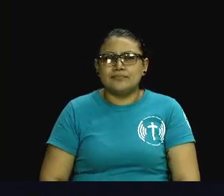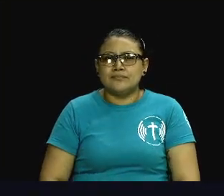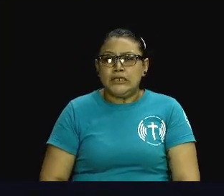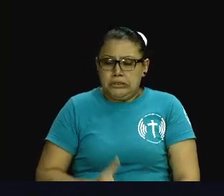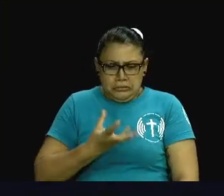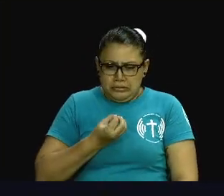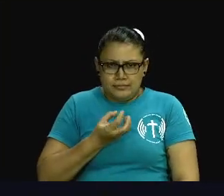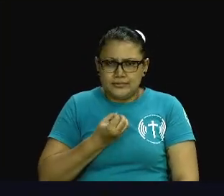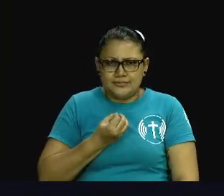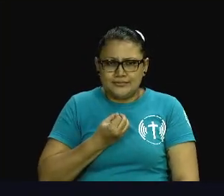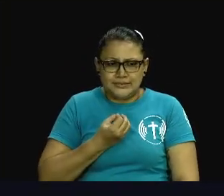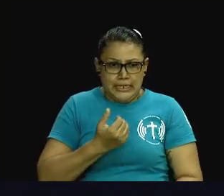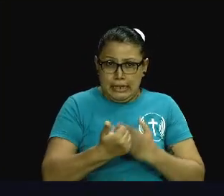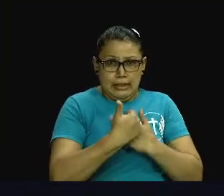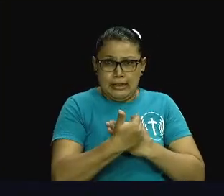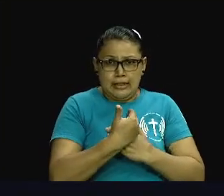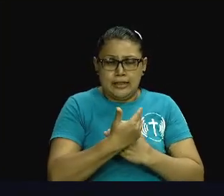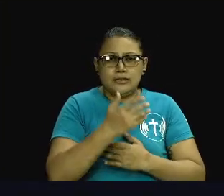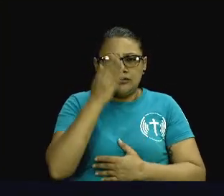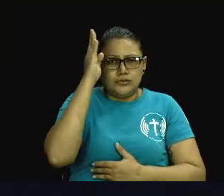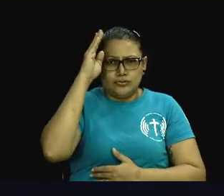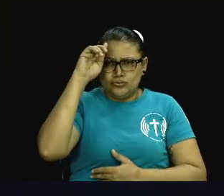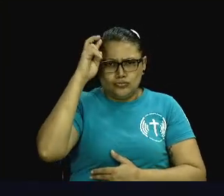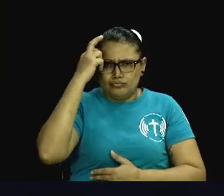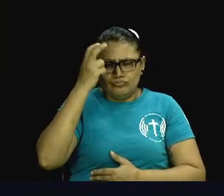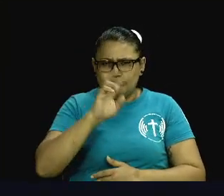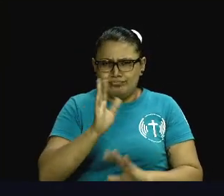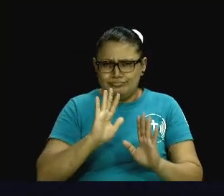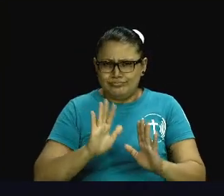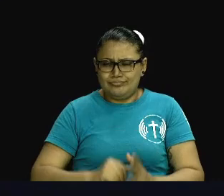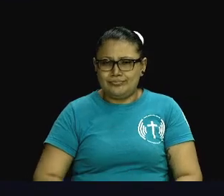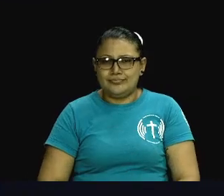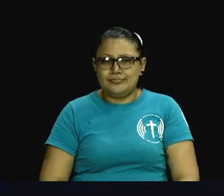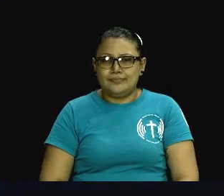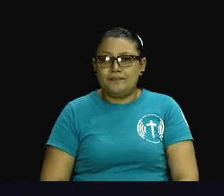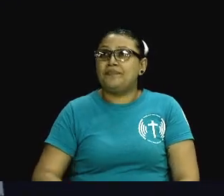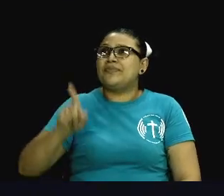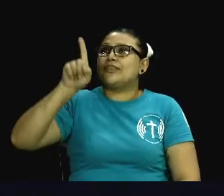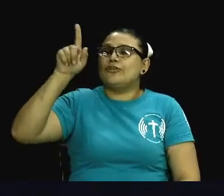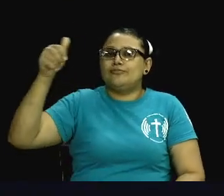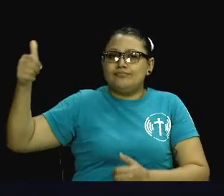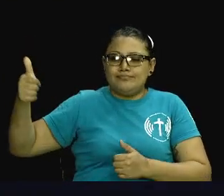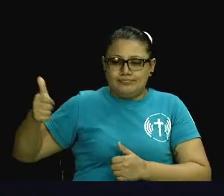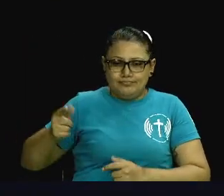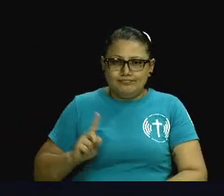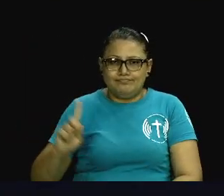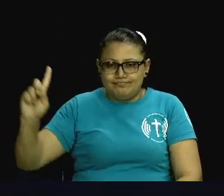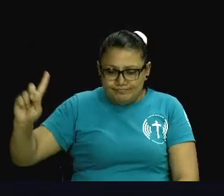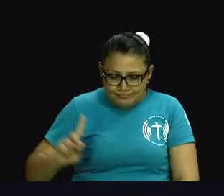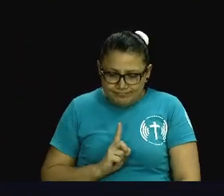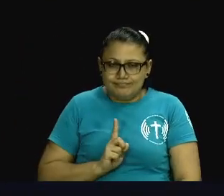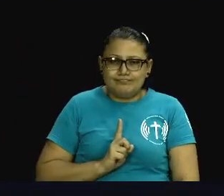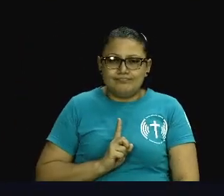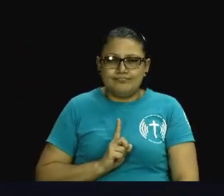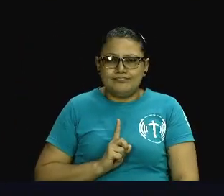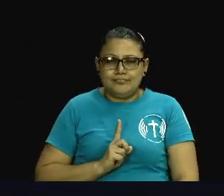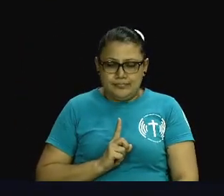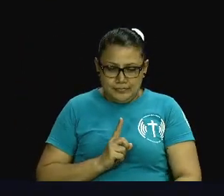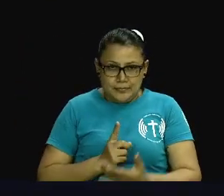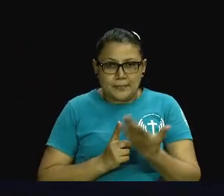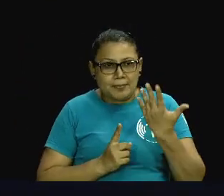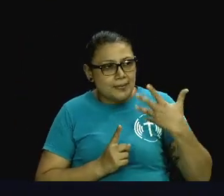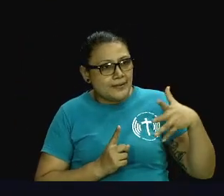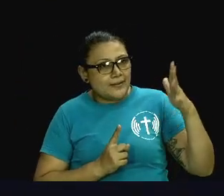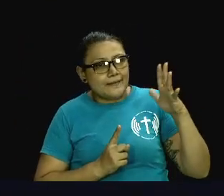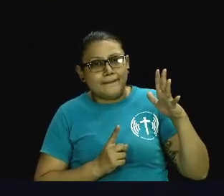temeré no es que me va a hacer daño no es que no importa lo que venga dios está conmigo y la palma de mi mano me